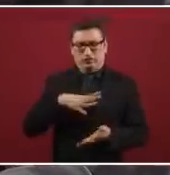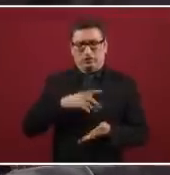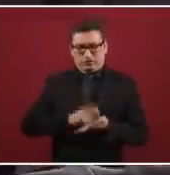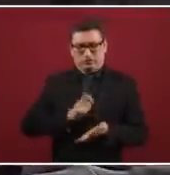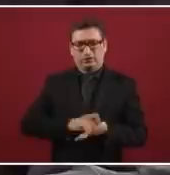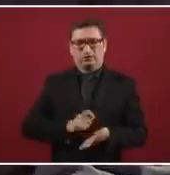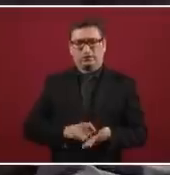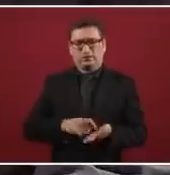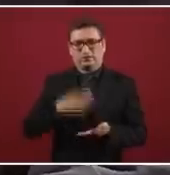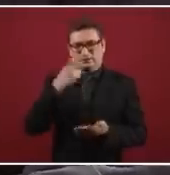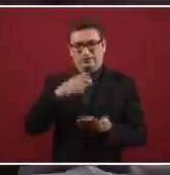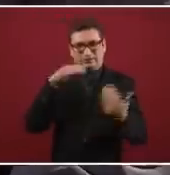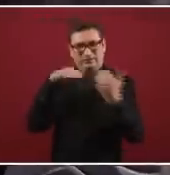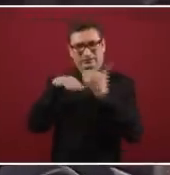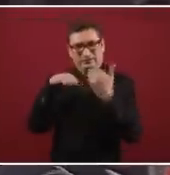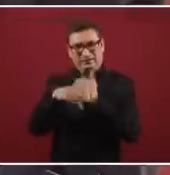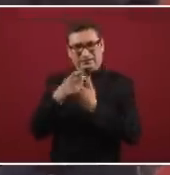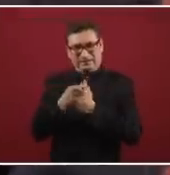Yo creo que es la carretera